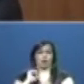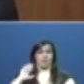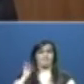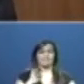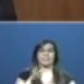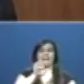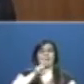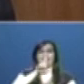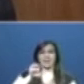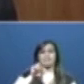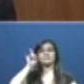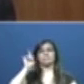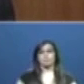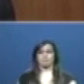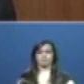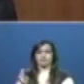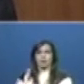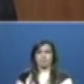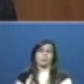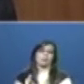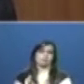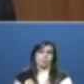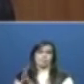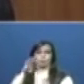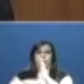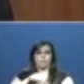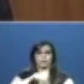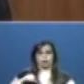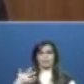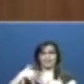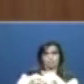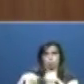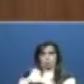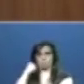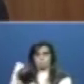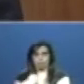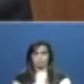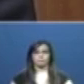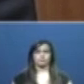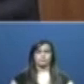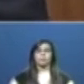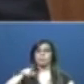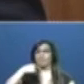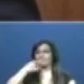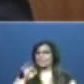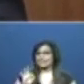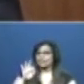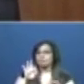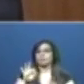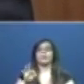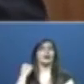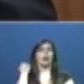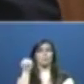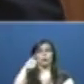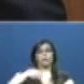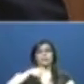y financia el llamado programa personal de integración y empleo mención especial merece también el apoyo dedicado